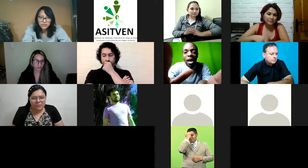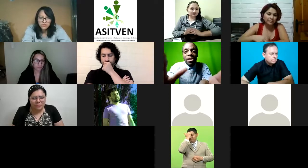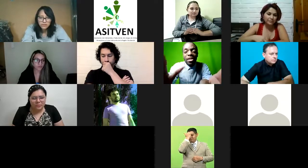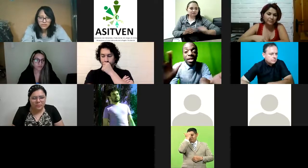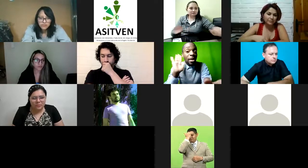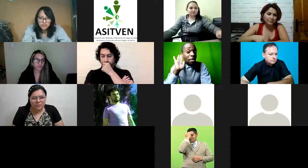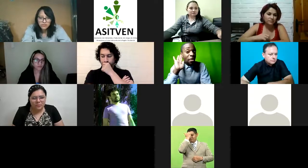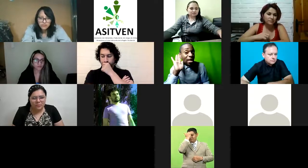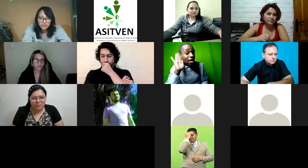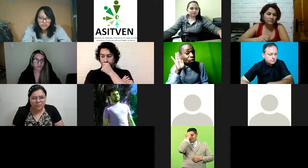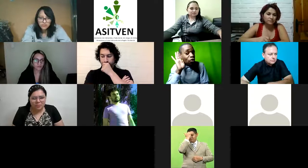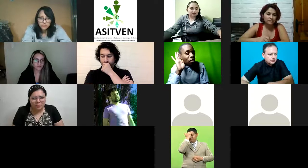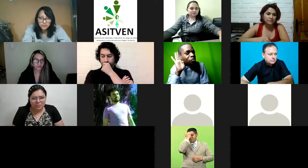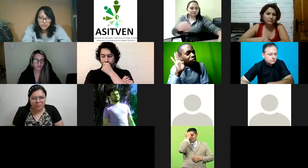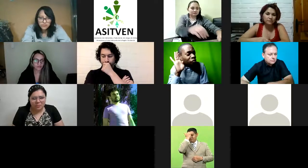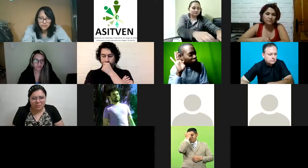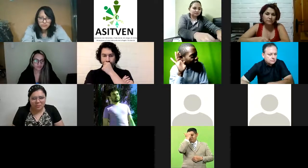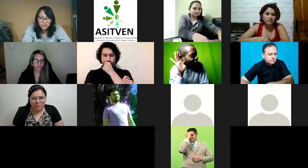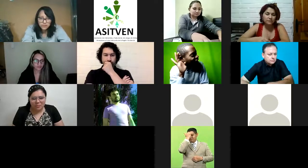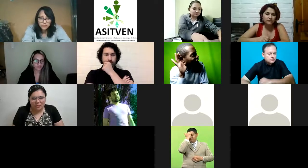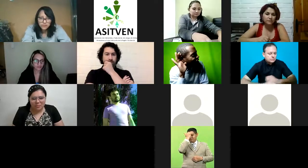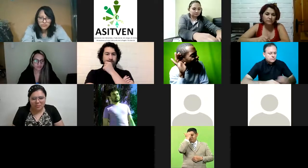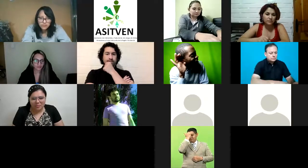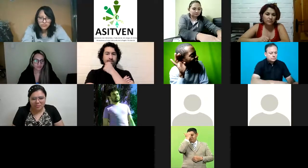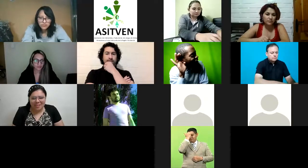ver. David, Rafael, te escucho.